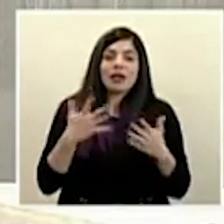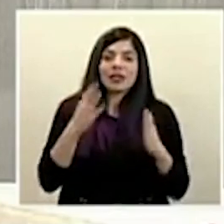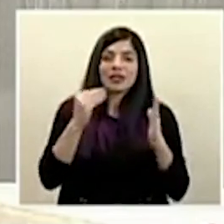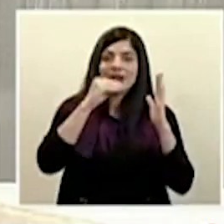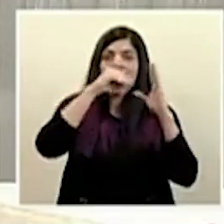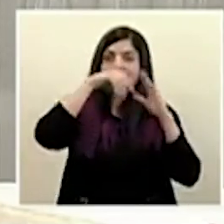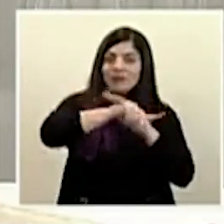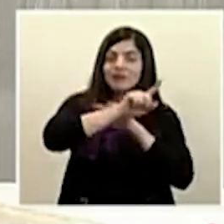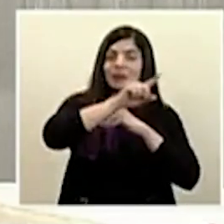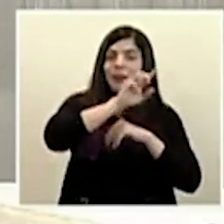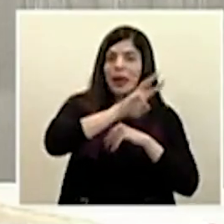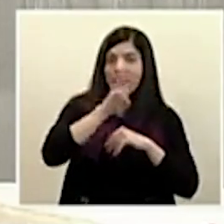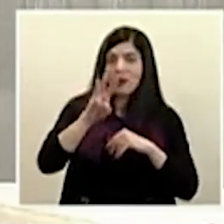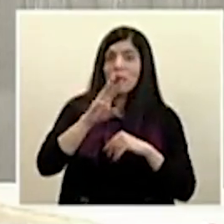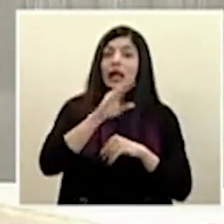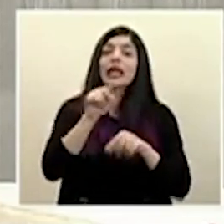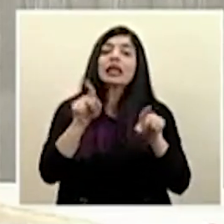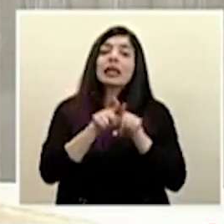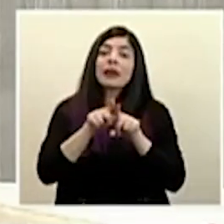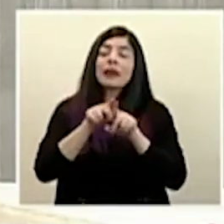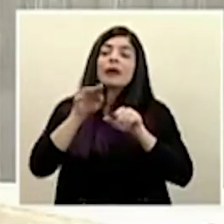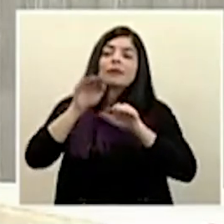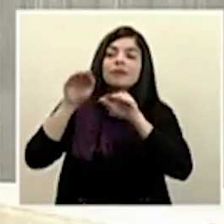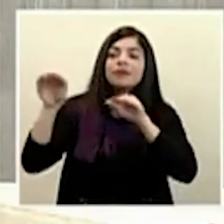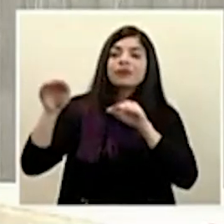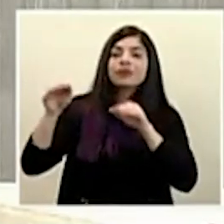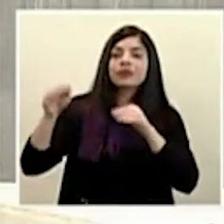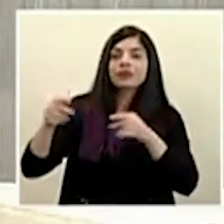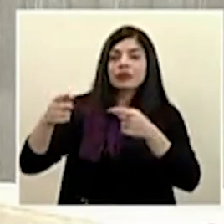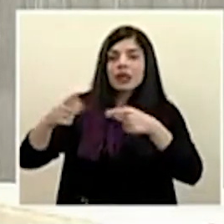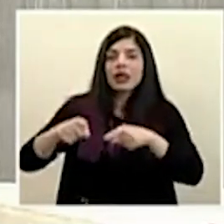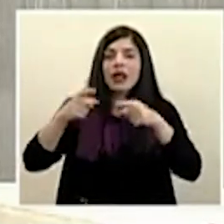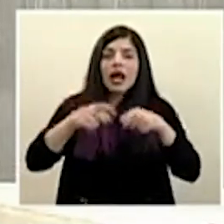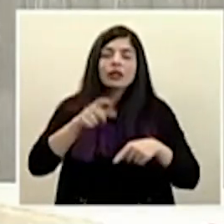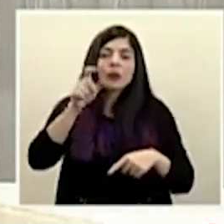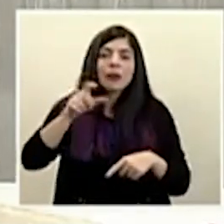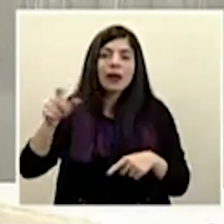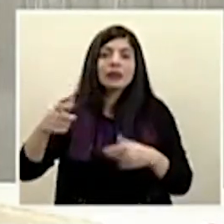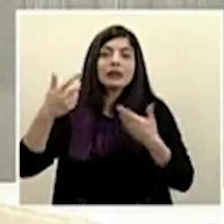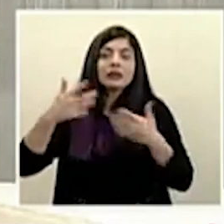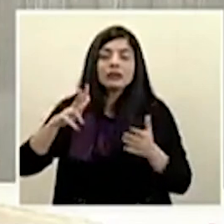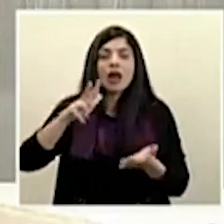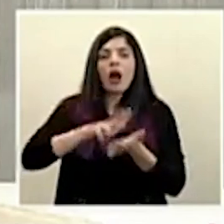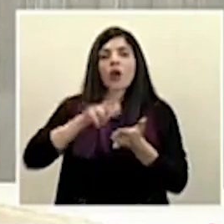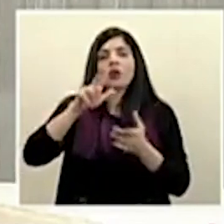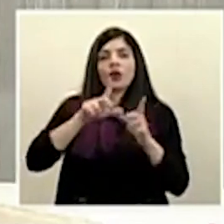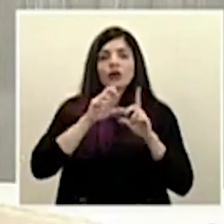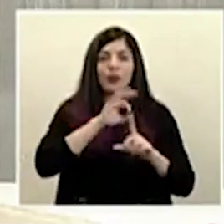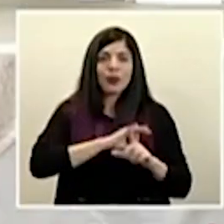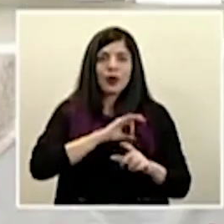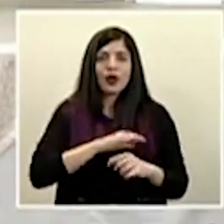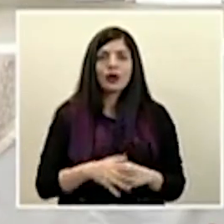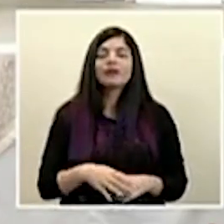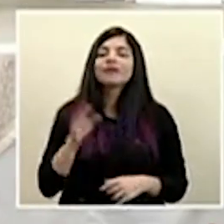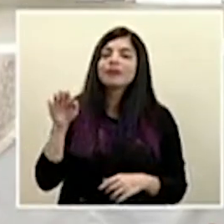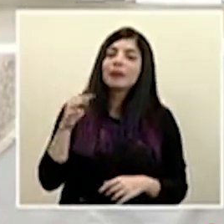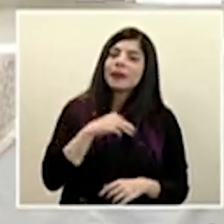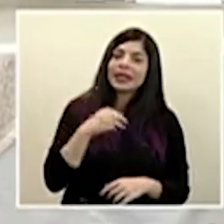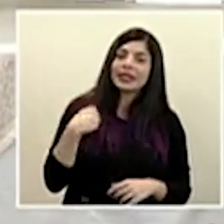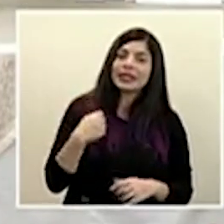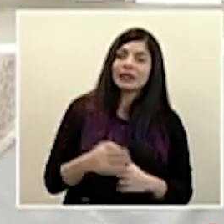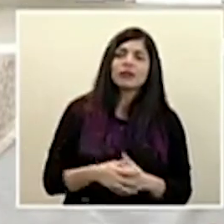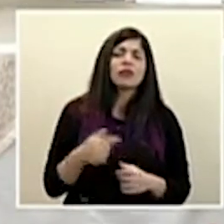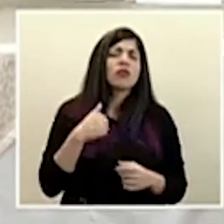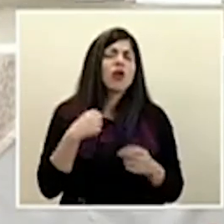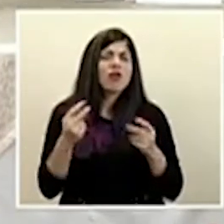la plataforma y también la notificación de los casos en los que ya se ha autorizado el bono proteger. Ministro.